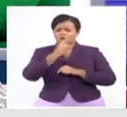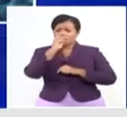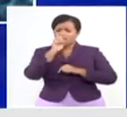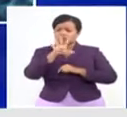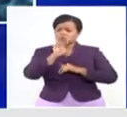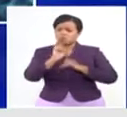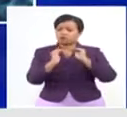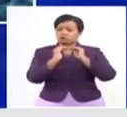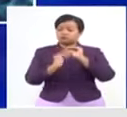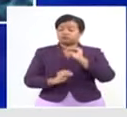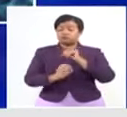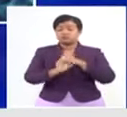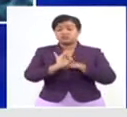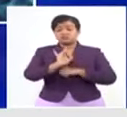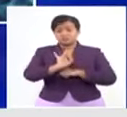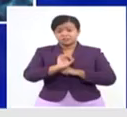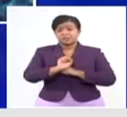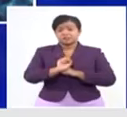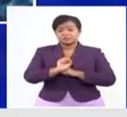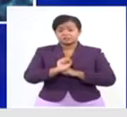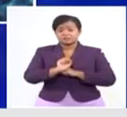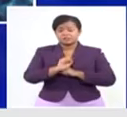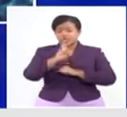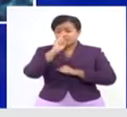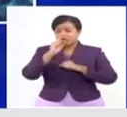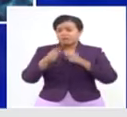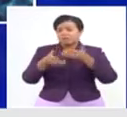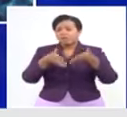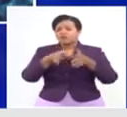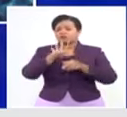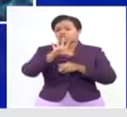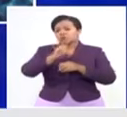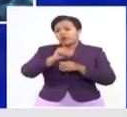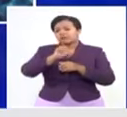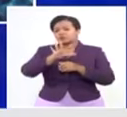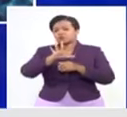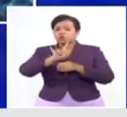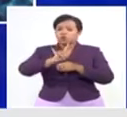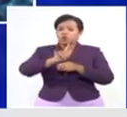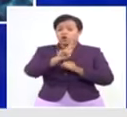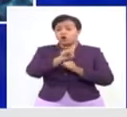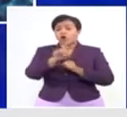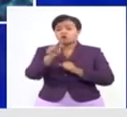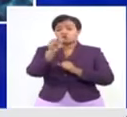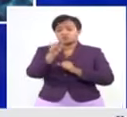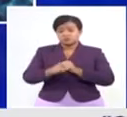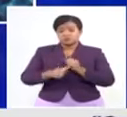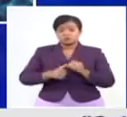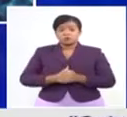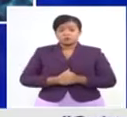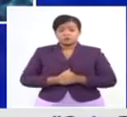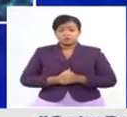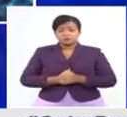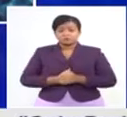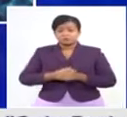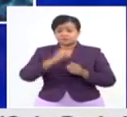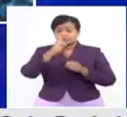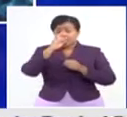7, entre 50 y 59, 11 personas, entre 60 y